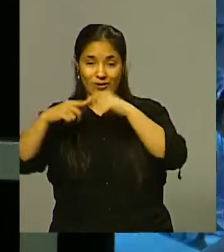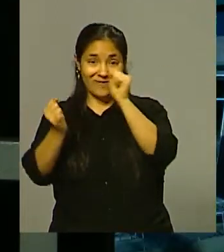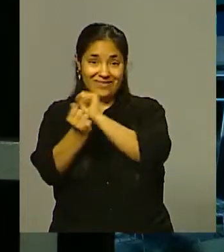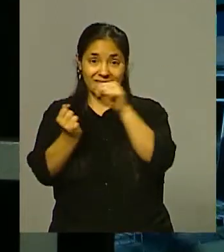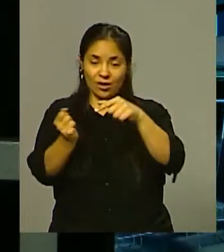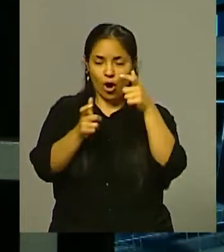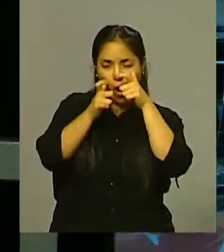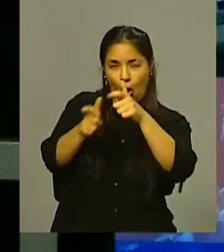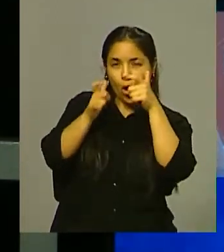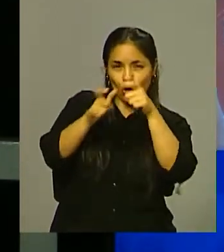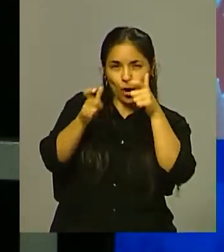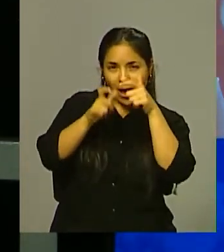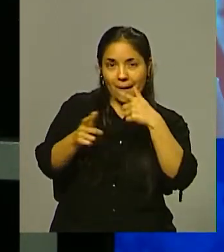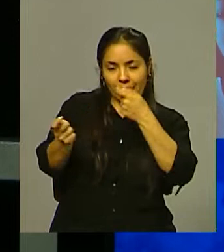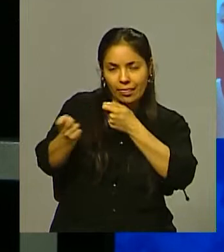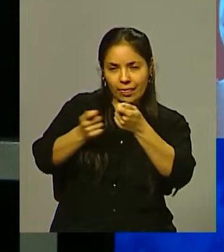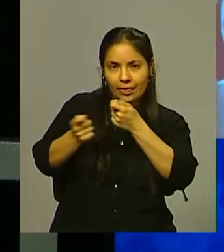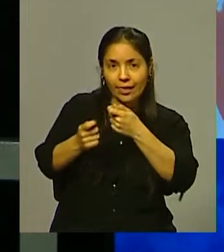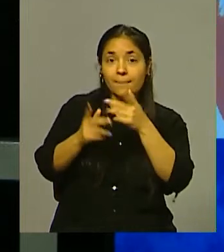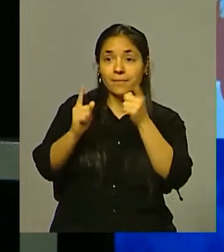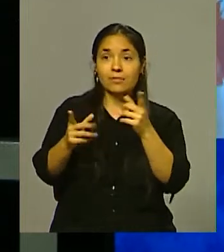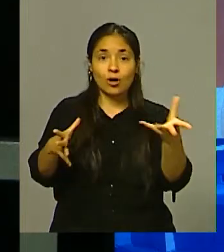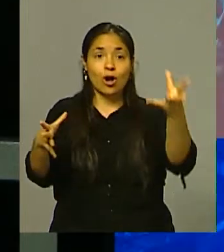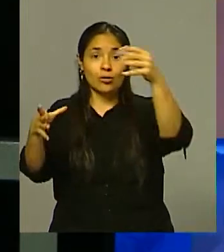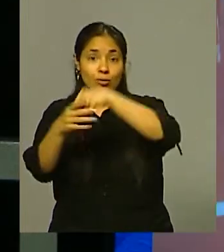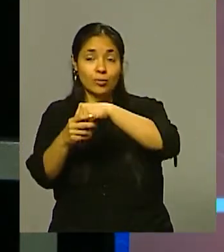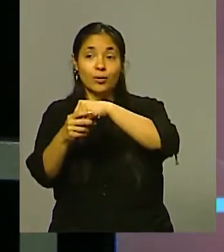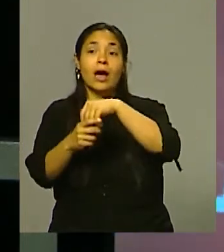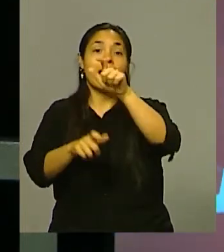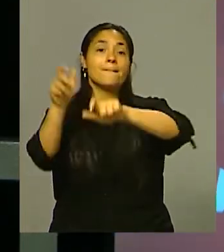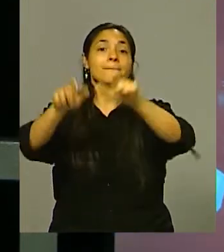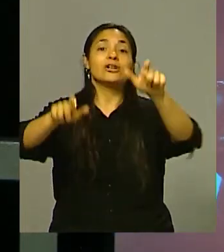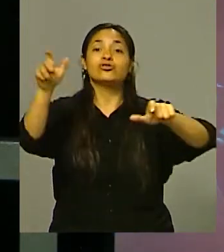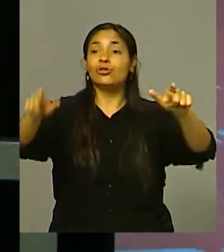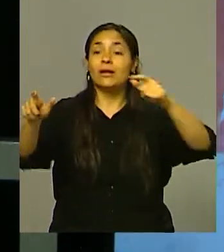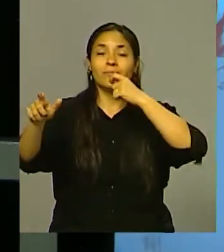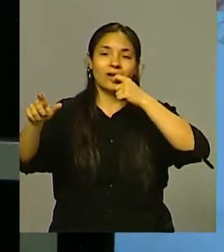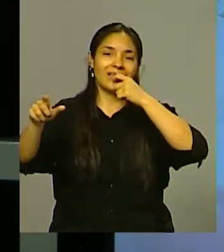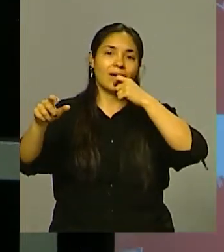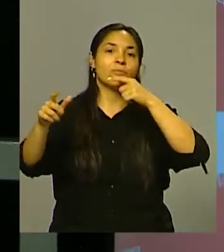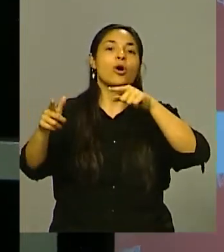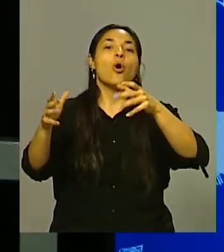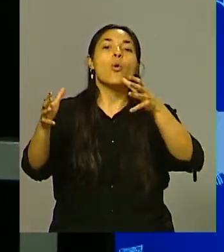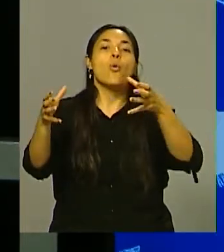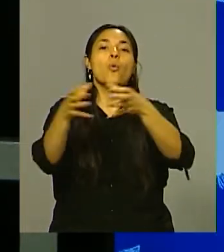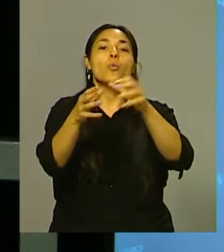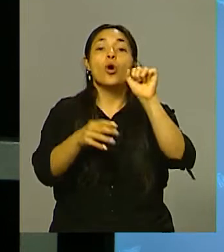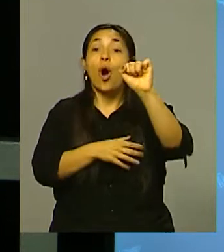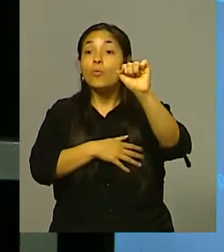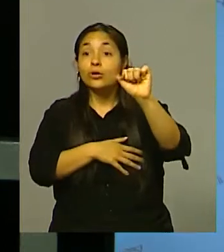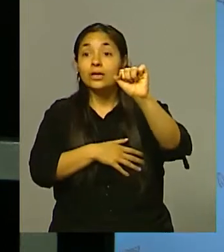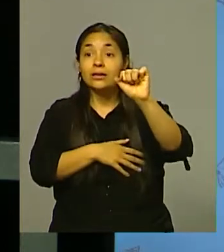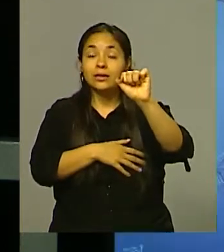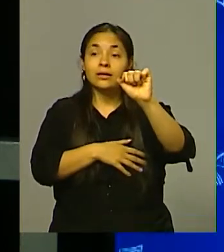bastante y colocaba en su sitio a las personas que, siendo del Partido Comunista, pues tenían